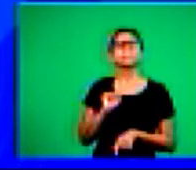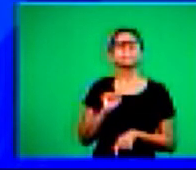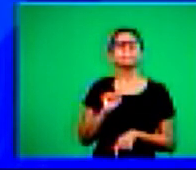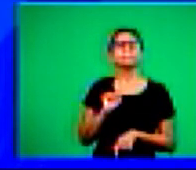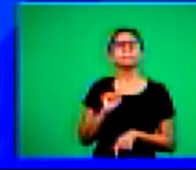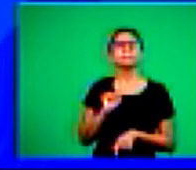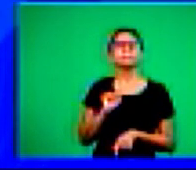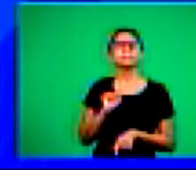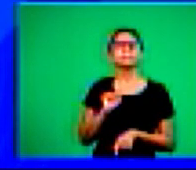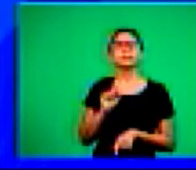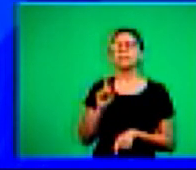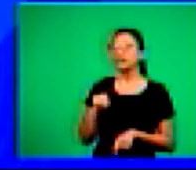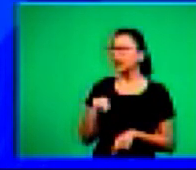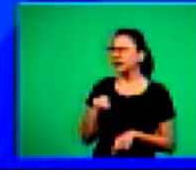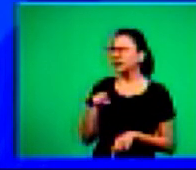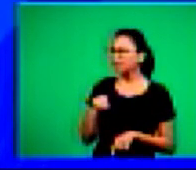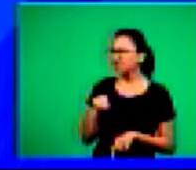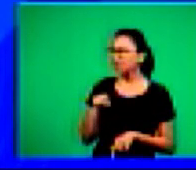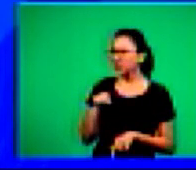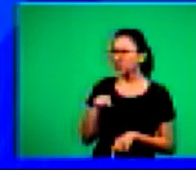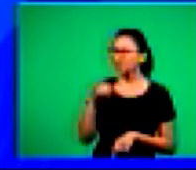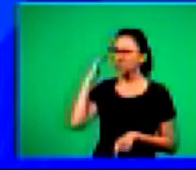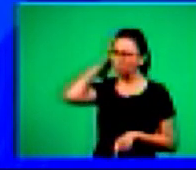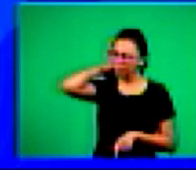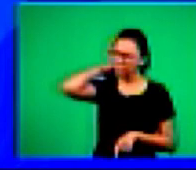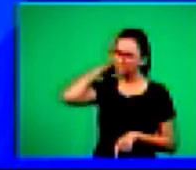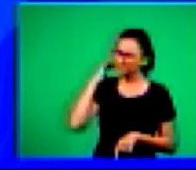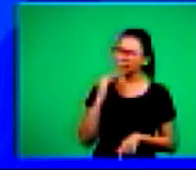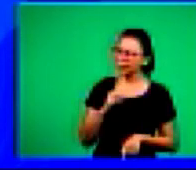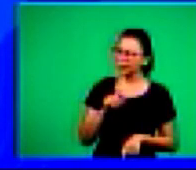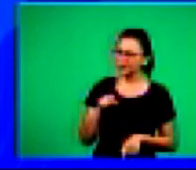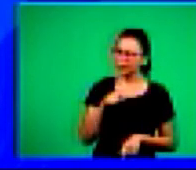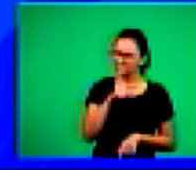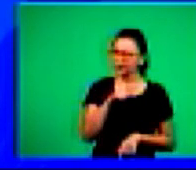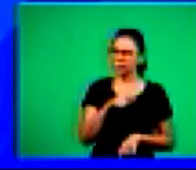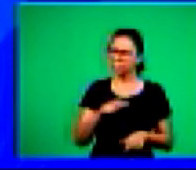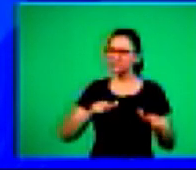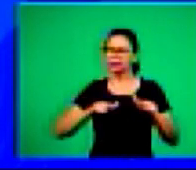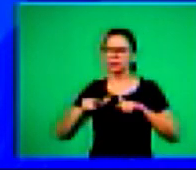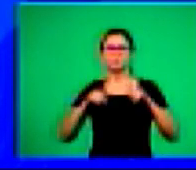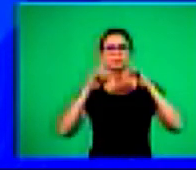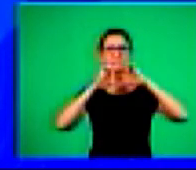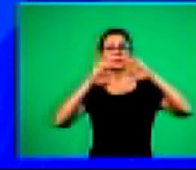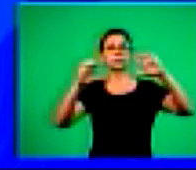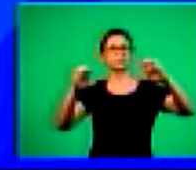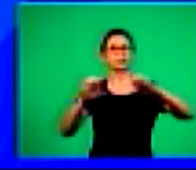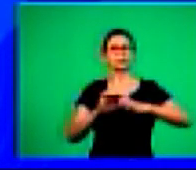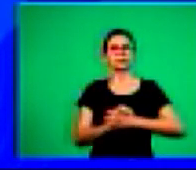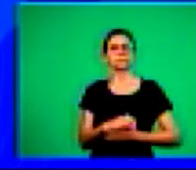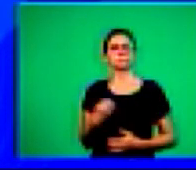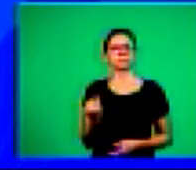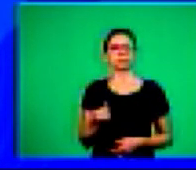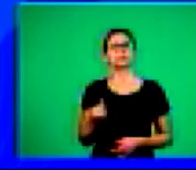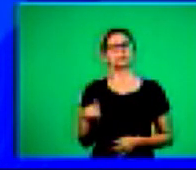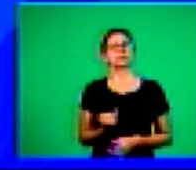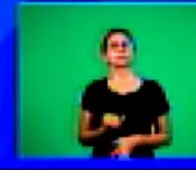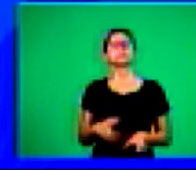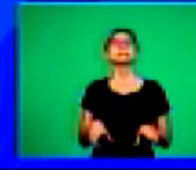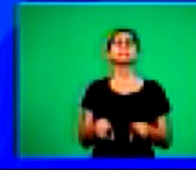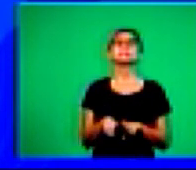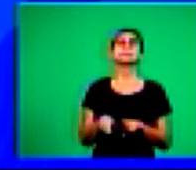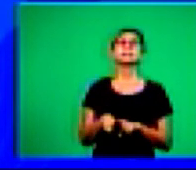en do elíseo en para en el estado de pará también se hizo otro trabajo de evangelización